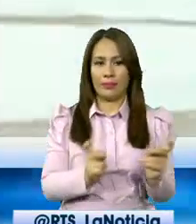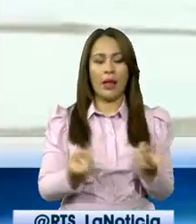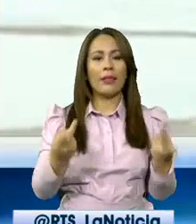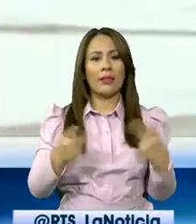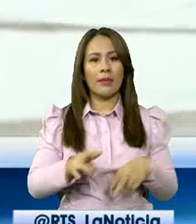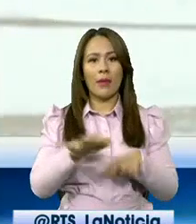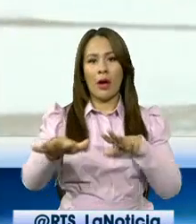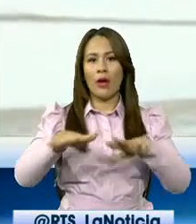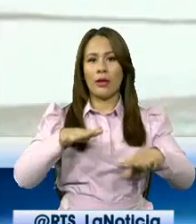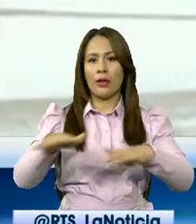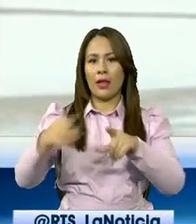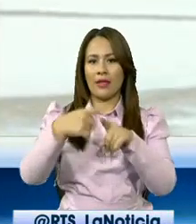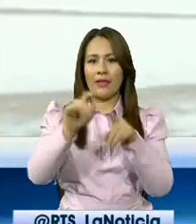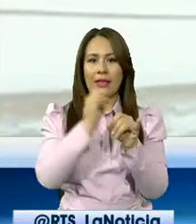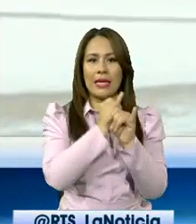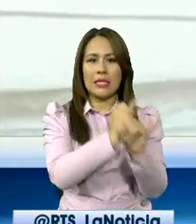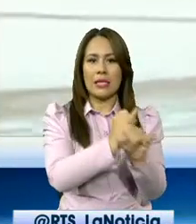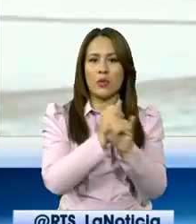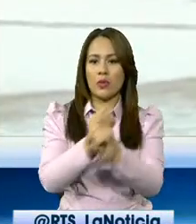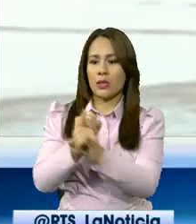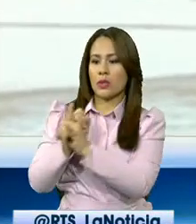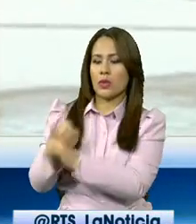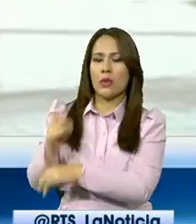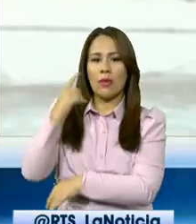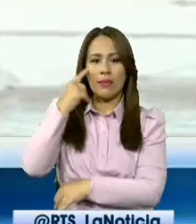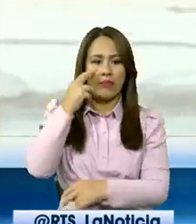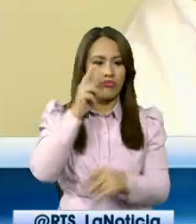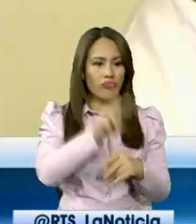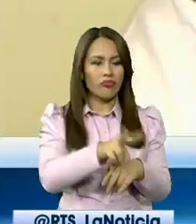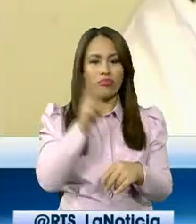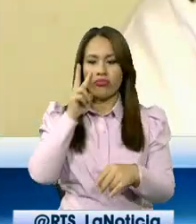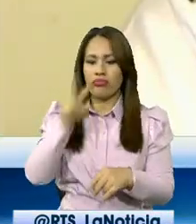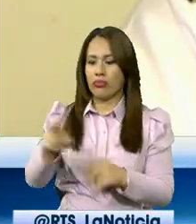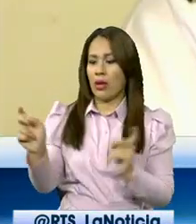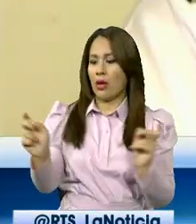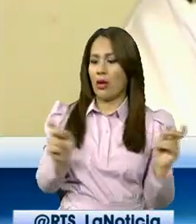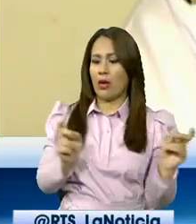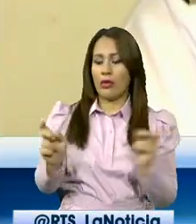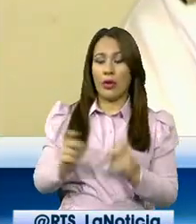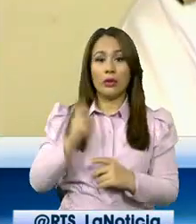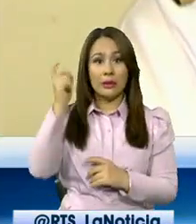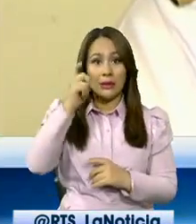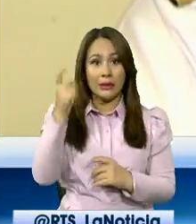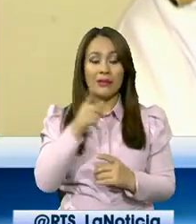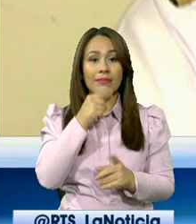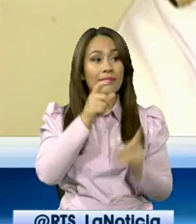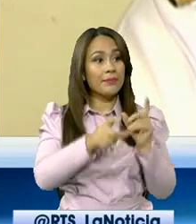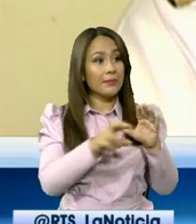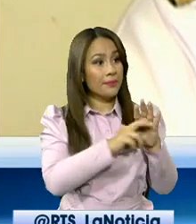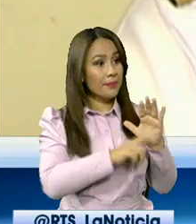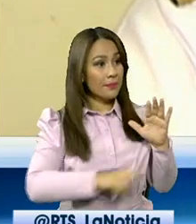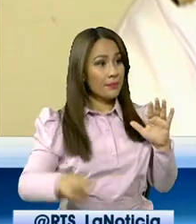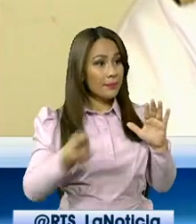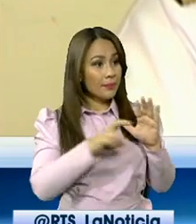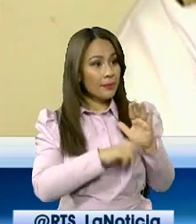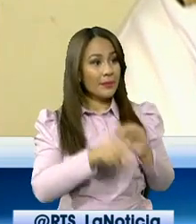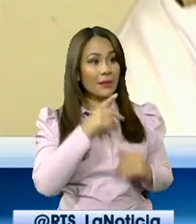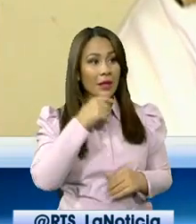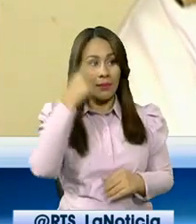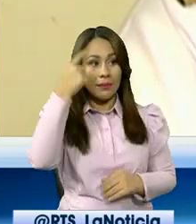con las diferentes instituciones para establecer puntos de control en caso de que se necesite evacuar alguna persona que